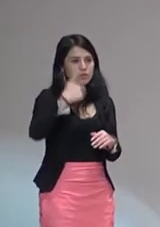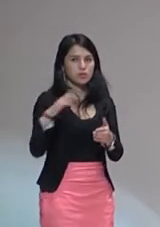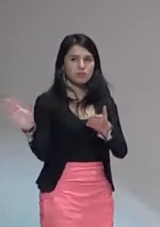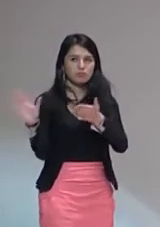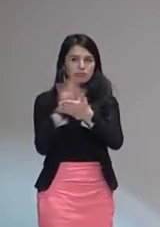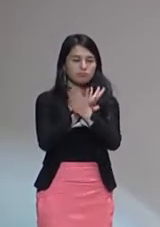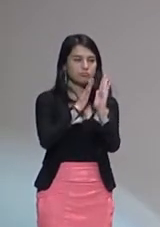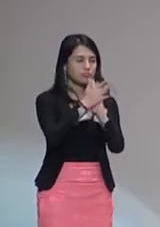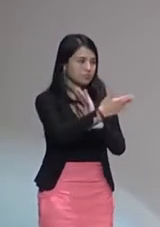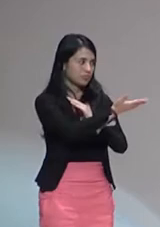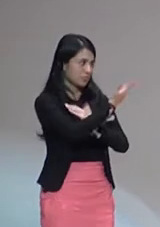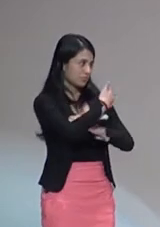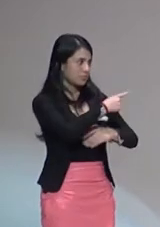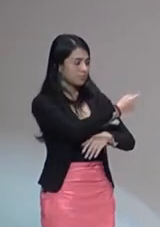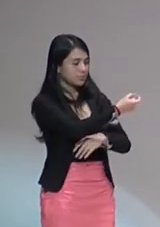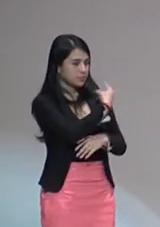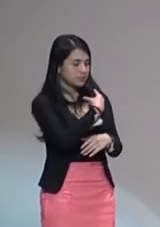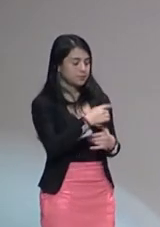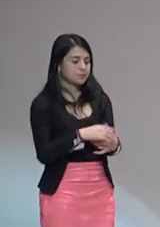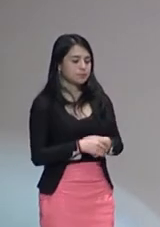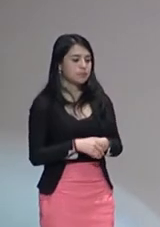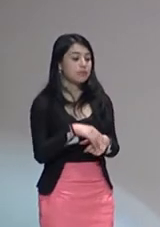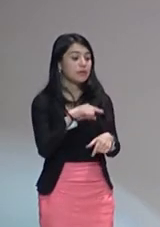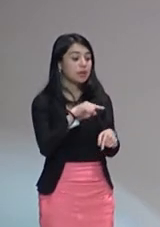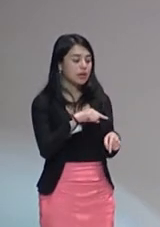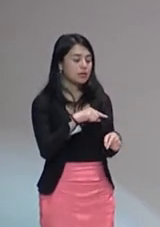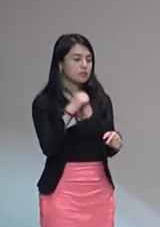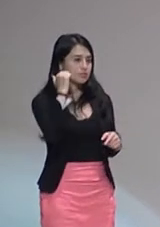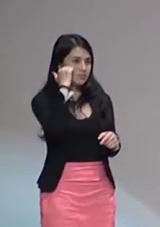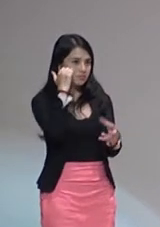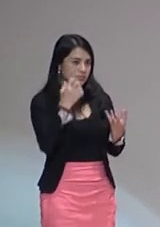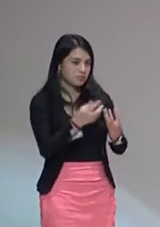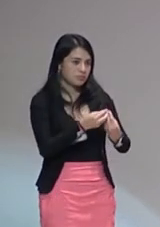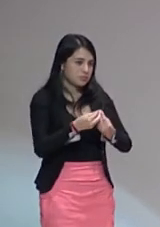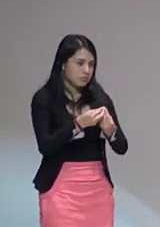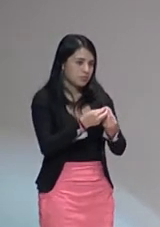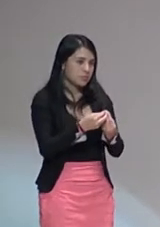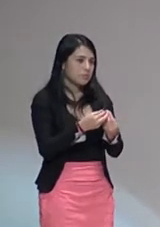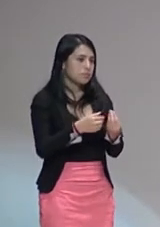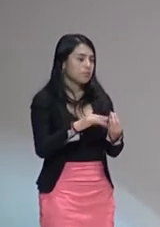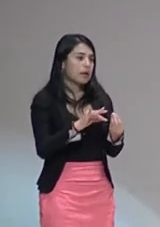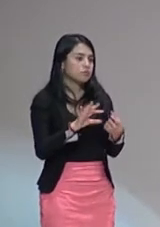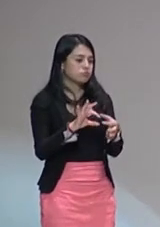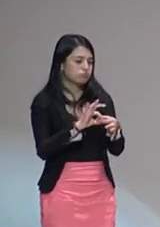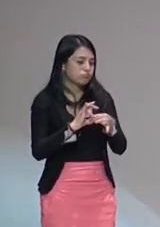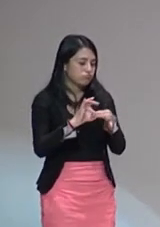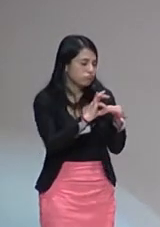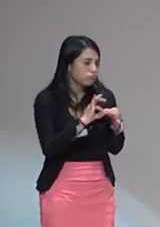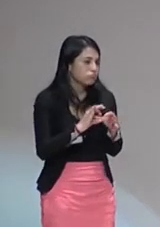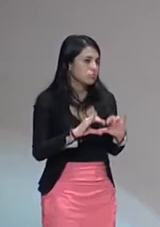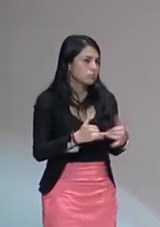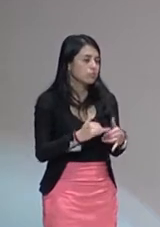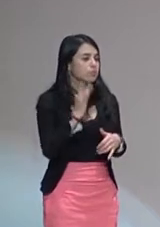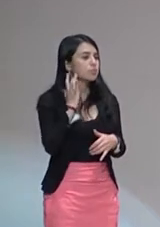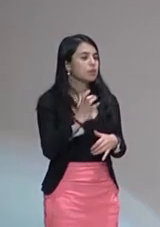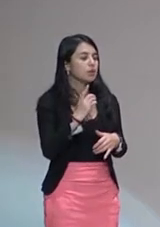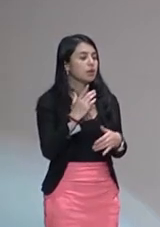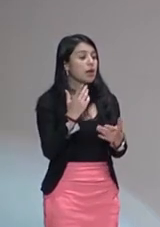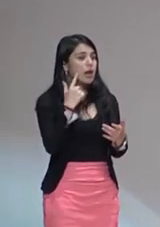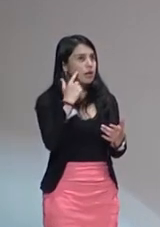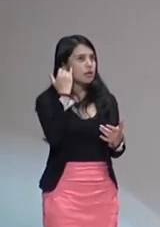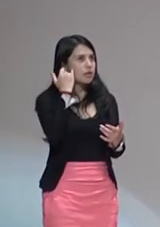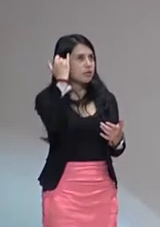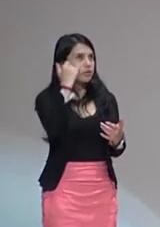oralidad que tú preguntas, ahí somos un poco, digamos, colegas, porque esto nació con la cátedra